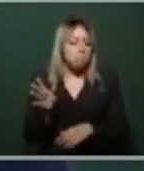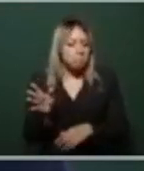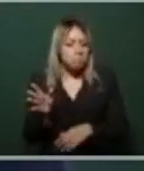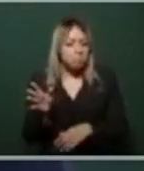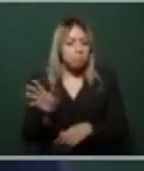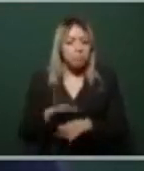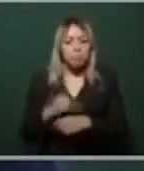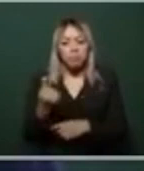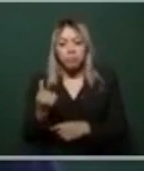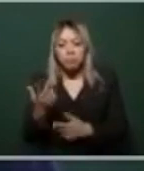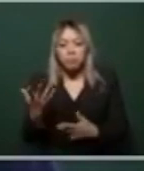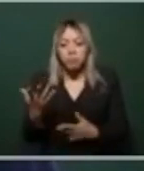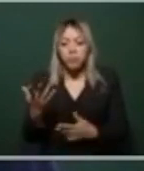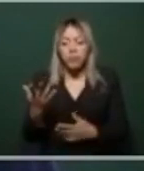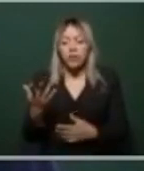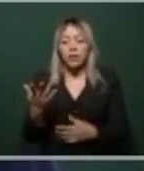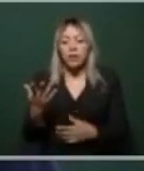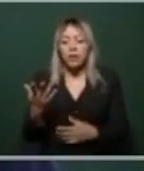tiene que